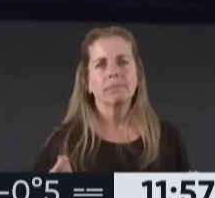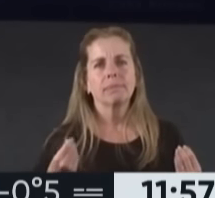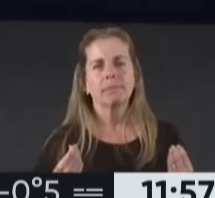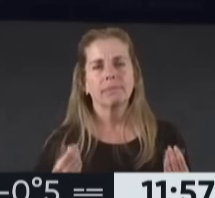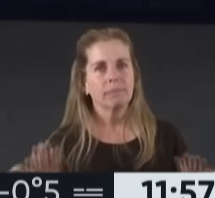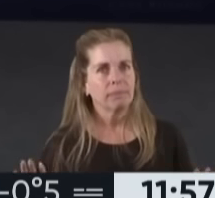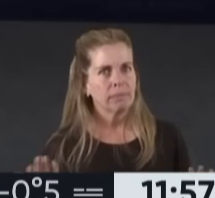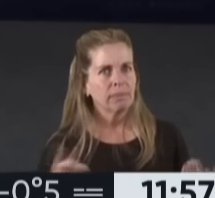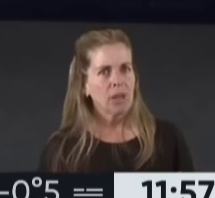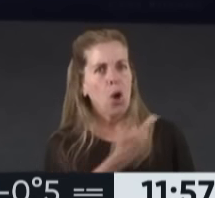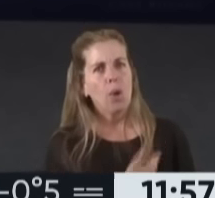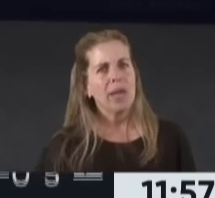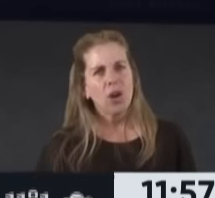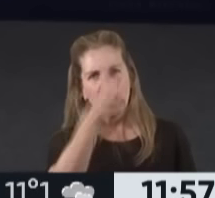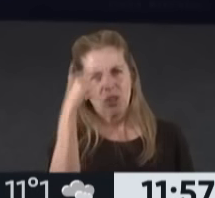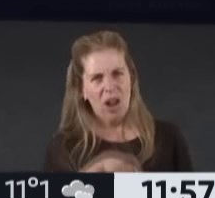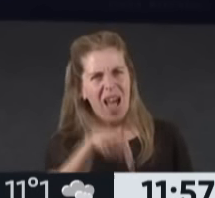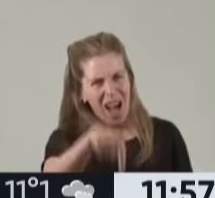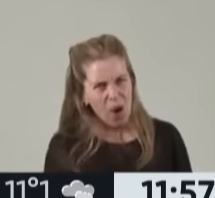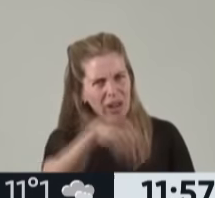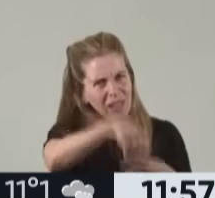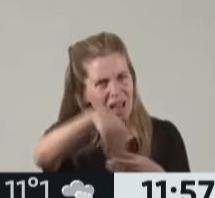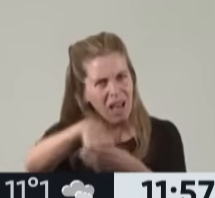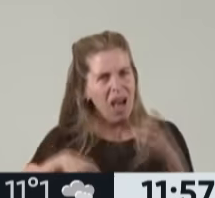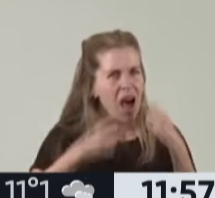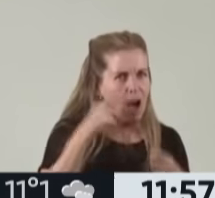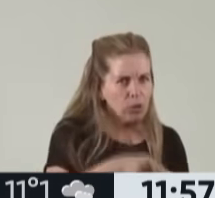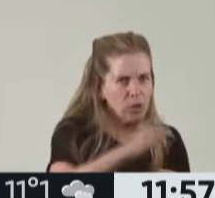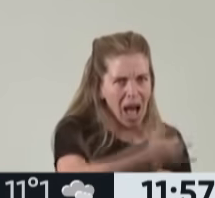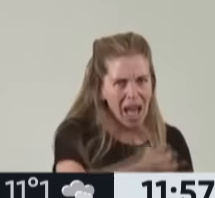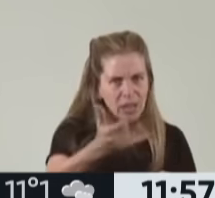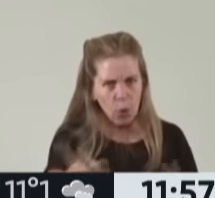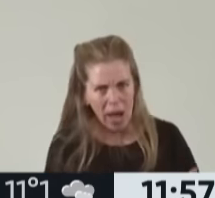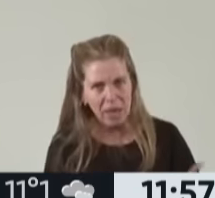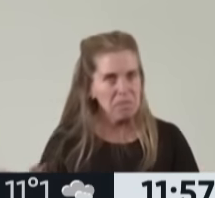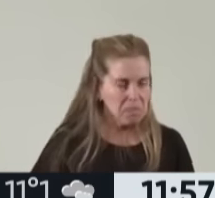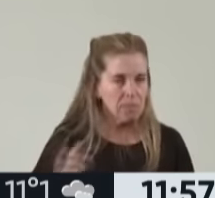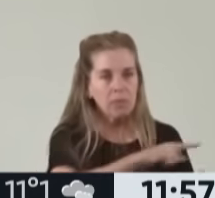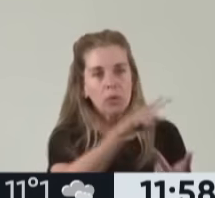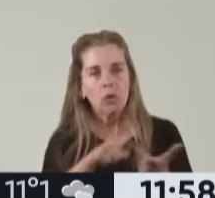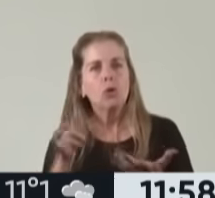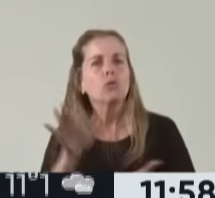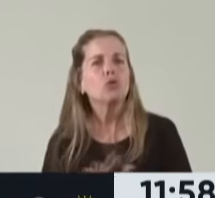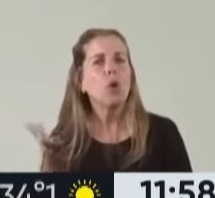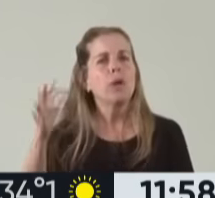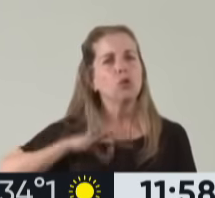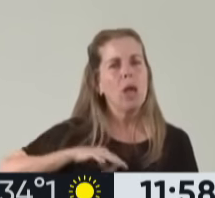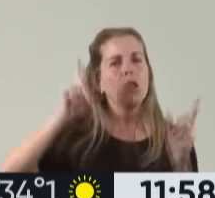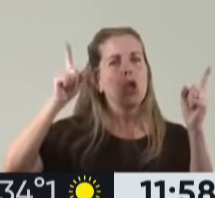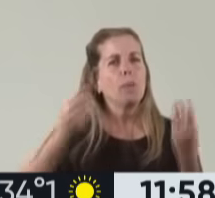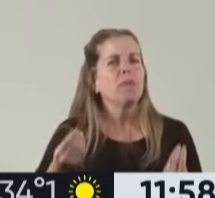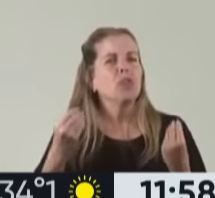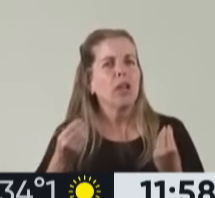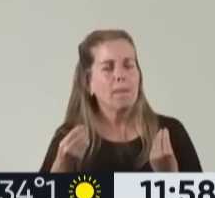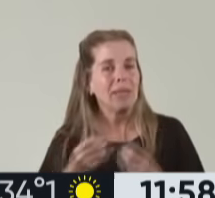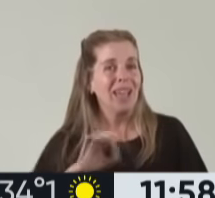entonces a las universidades como había dicho que iba a auditar? Eso por un lado. Y por otro lado, también el Gobierno Nacional pauta los aumentos salariales de los profesores universitarios. El